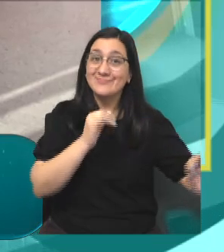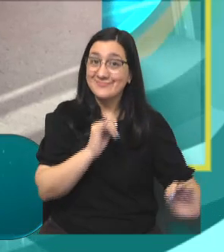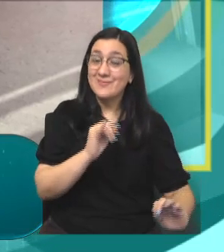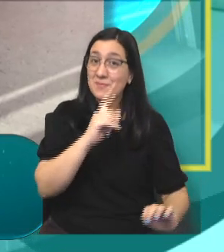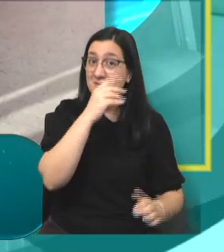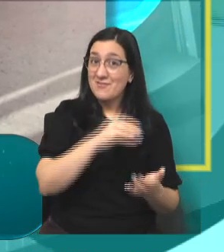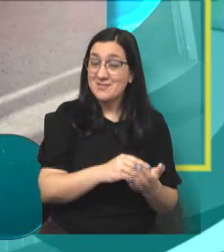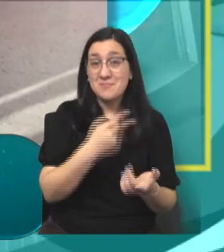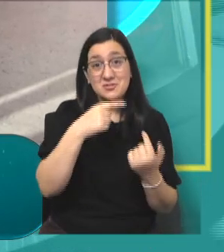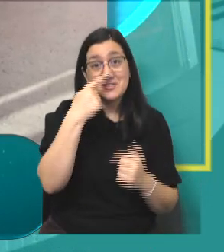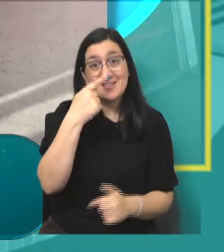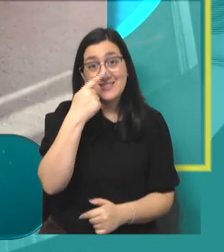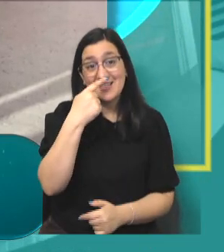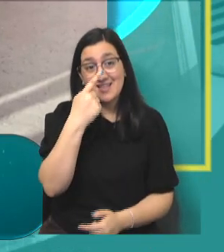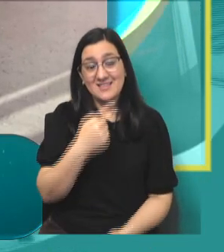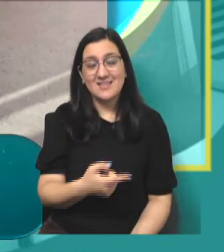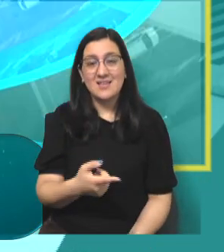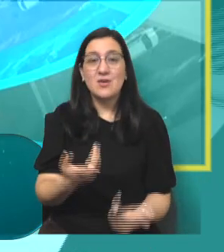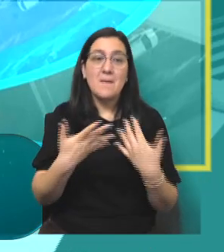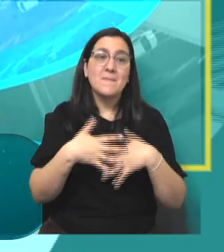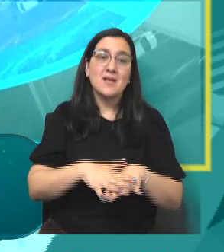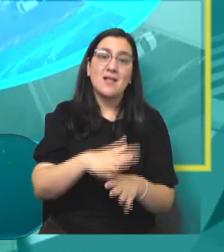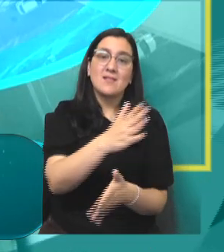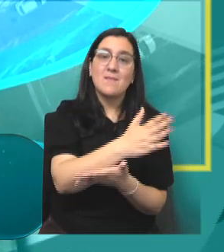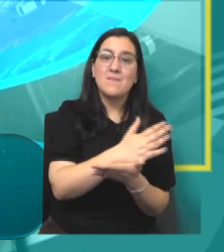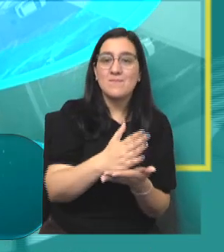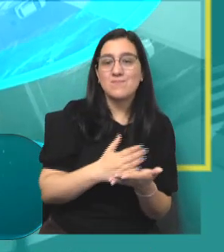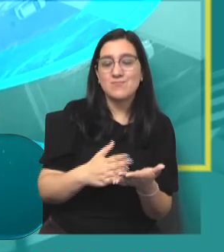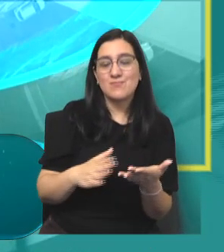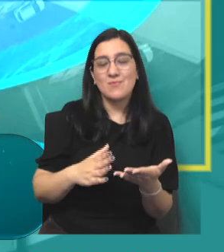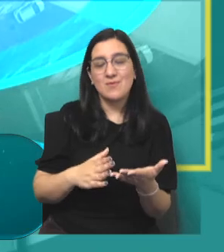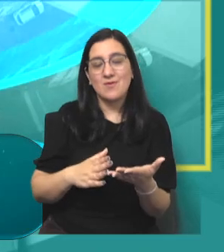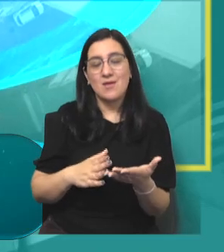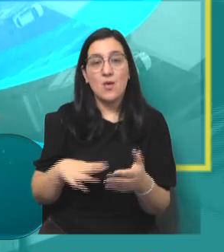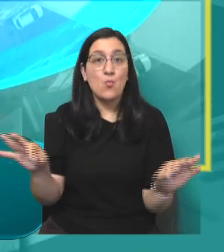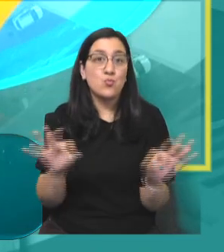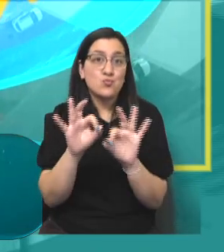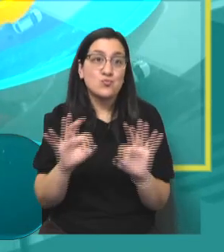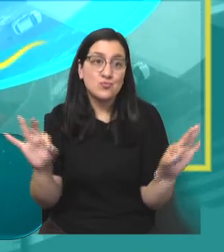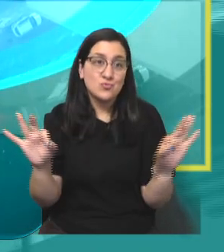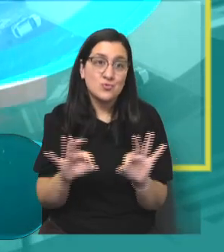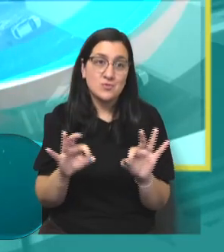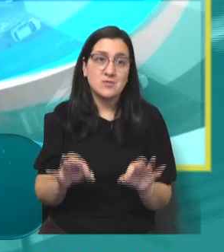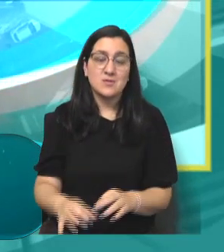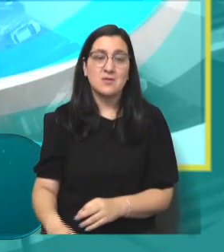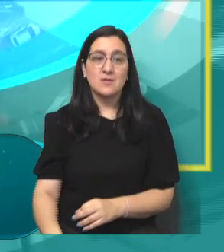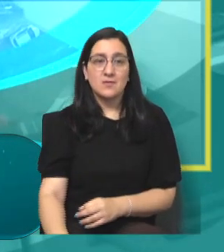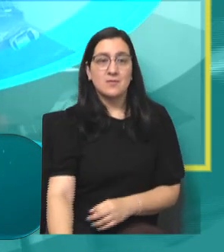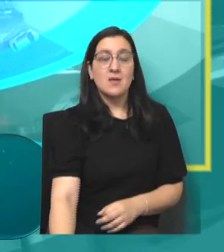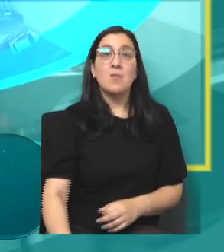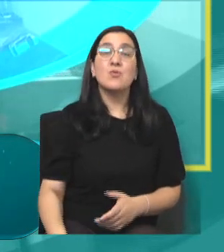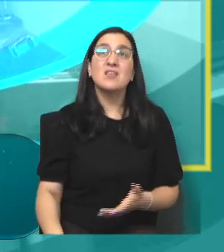No, pero es algo interesante, ¿no? Esa cosa entre poesía y música. Generalmente uno cuando ve el formato, ¿no?, generalmente es el cantautor solo con su guitarra y el